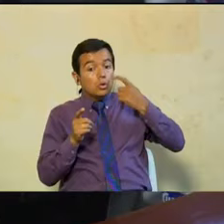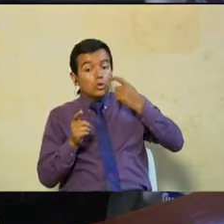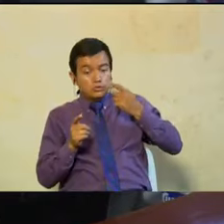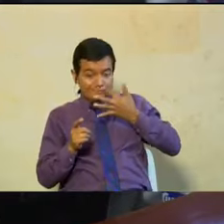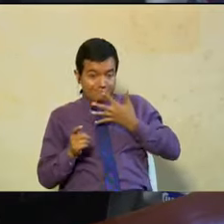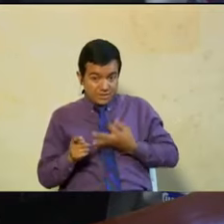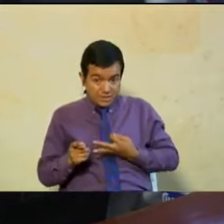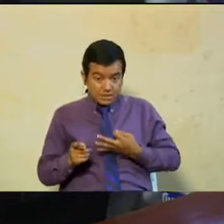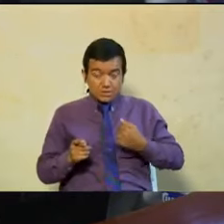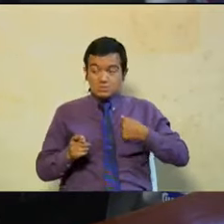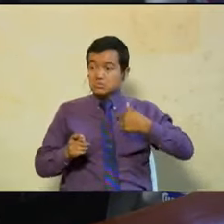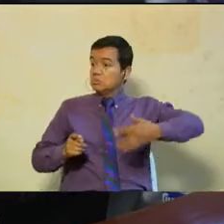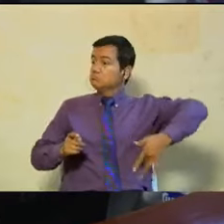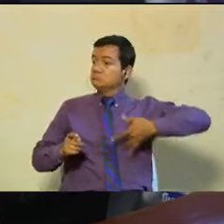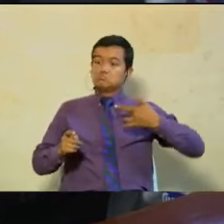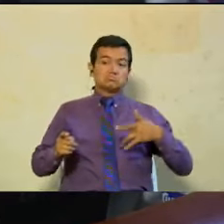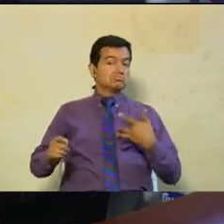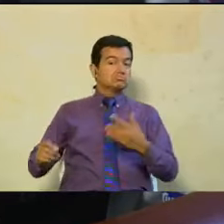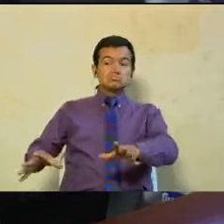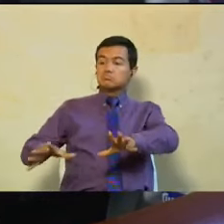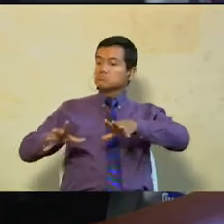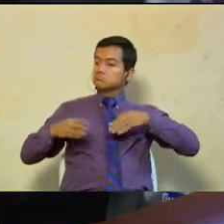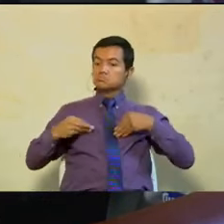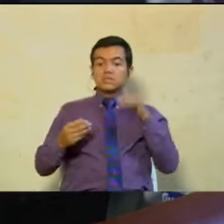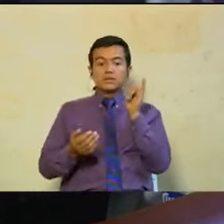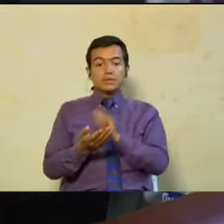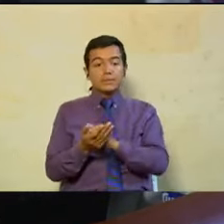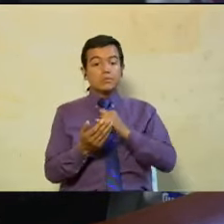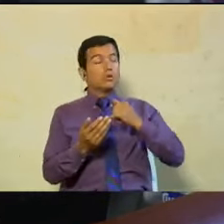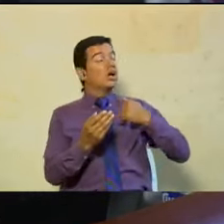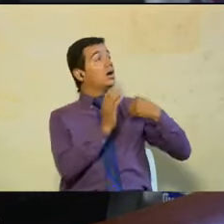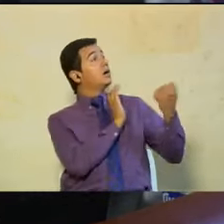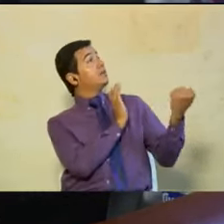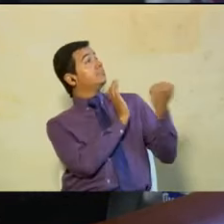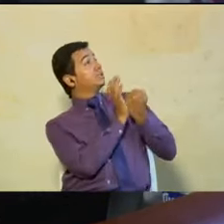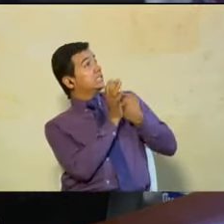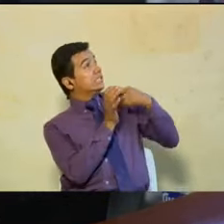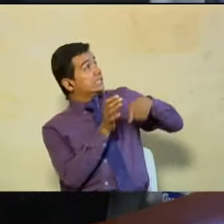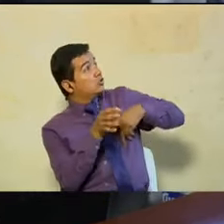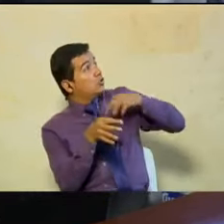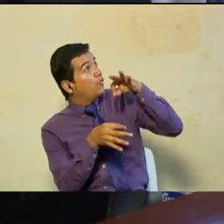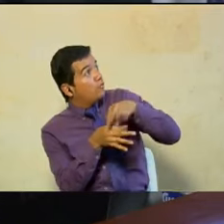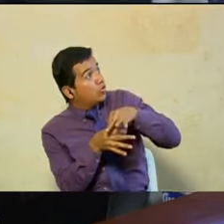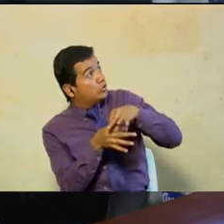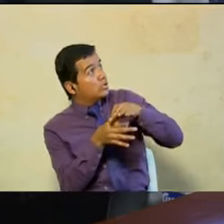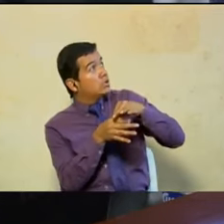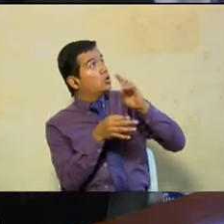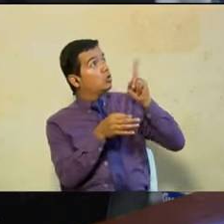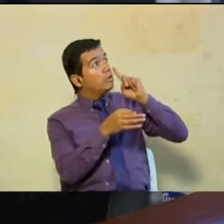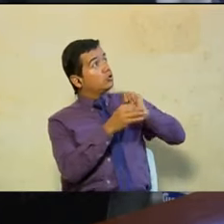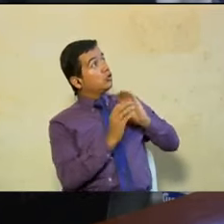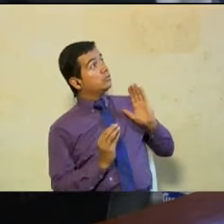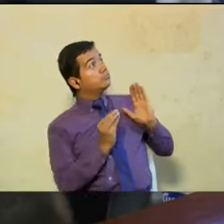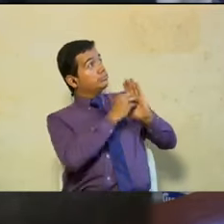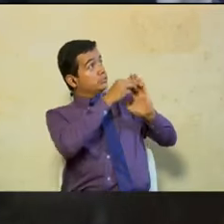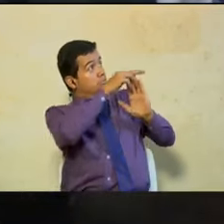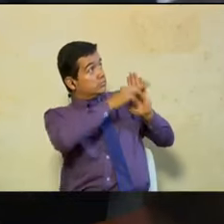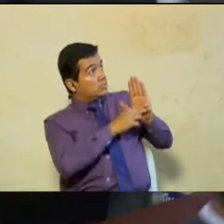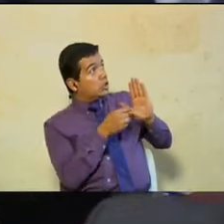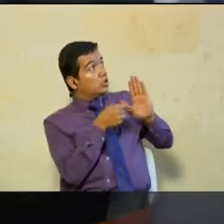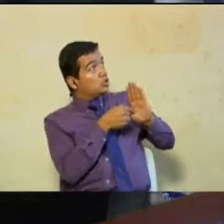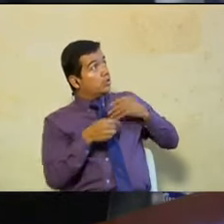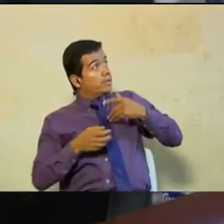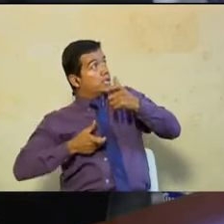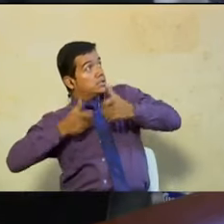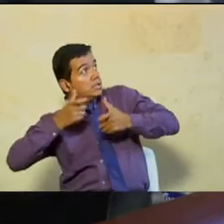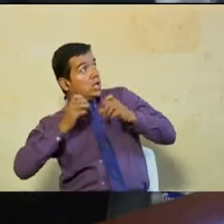señor presidente que condicionen el voto a que hagan parte de la lista para poder aspirar a la cámara o